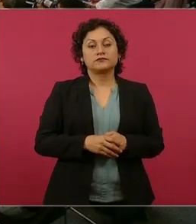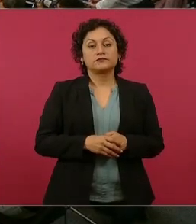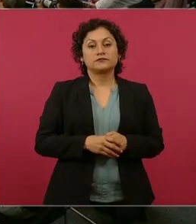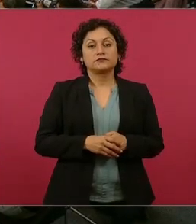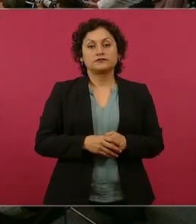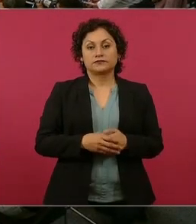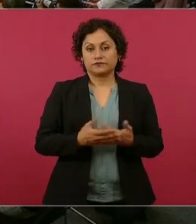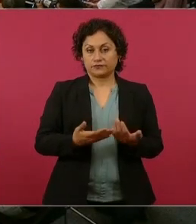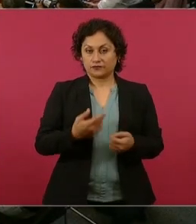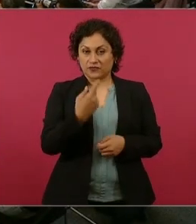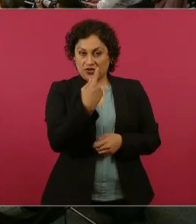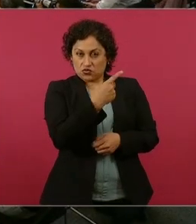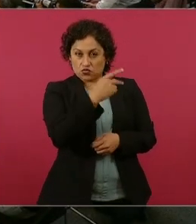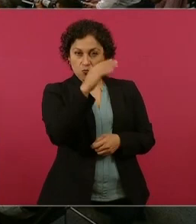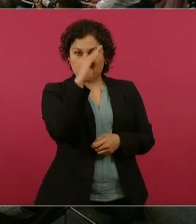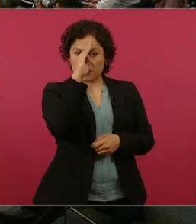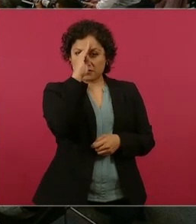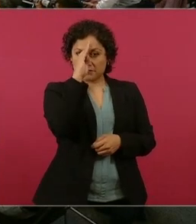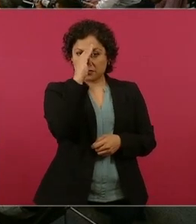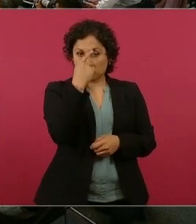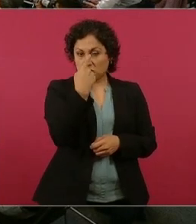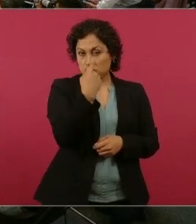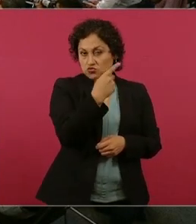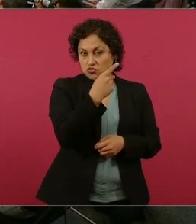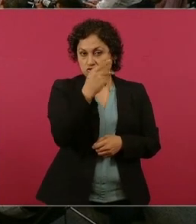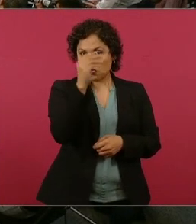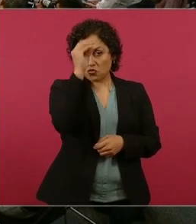Este pensamiento